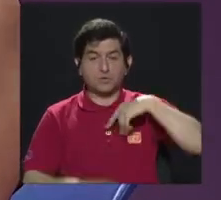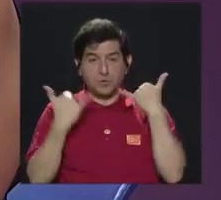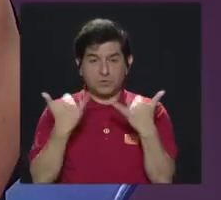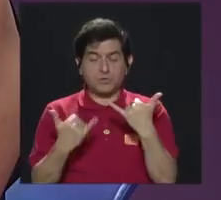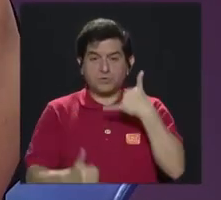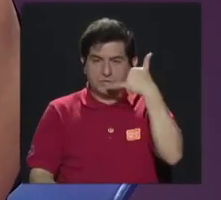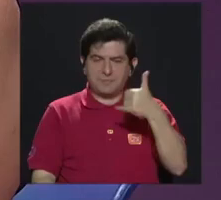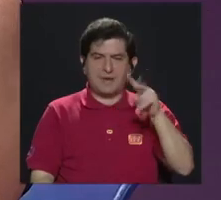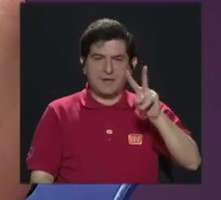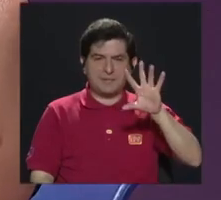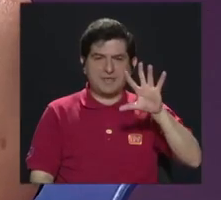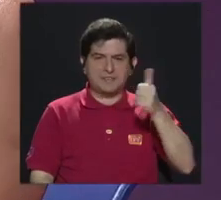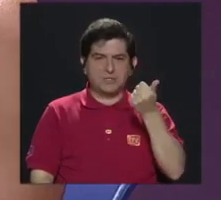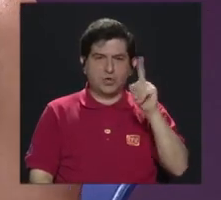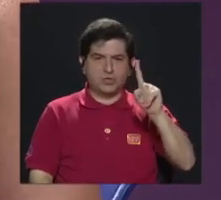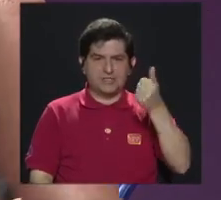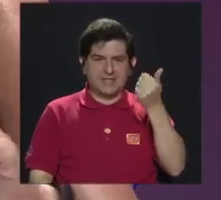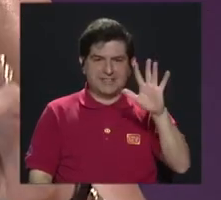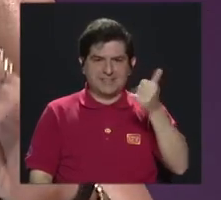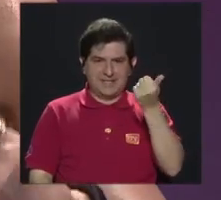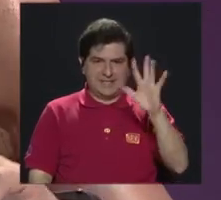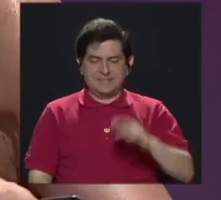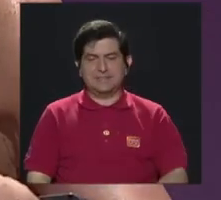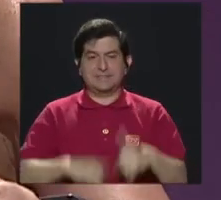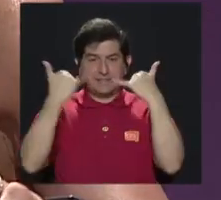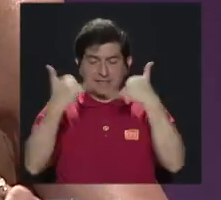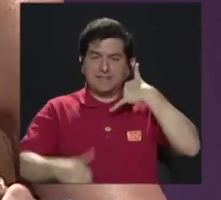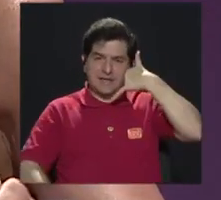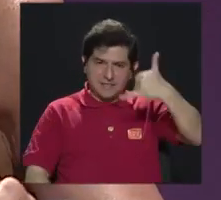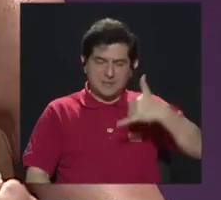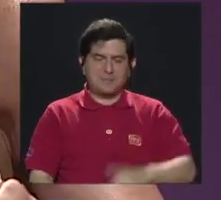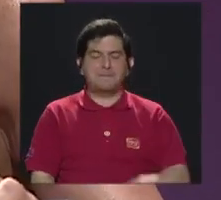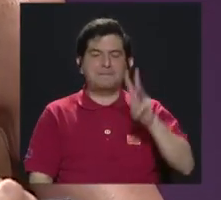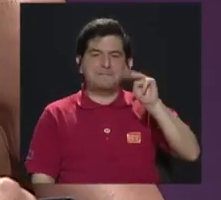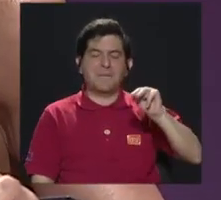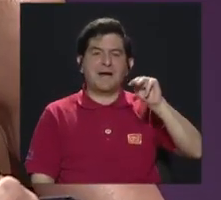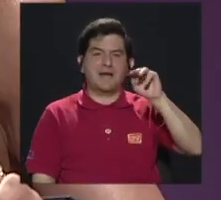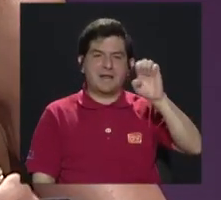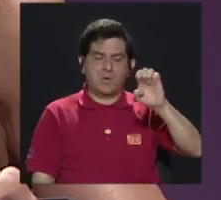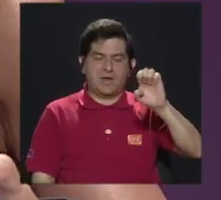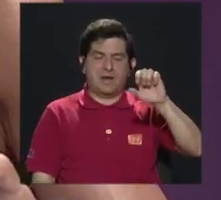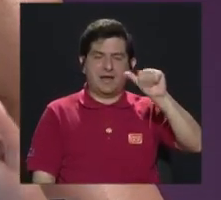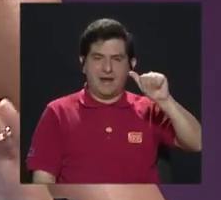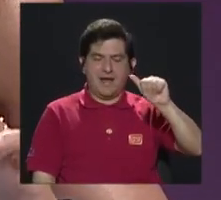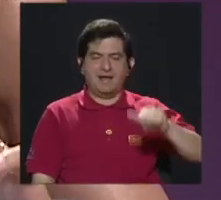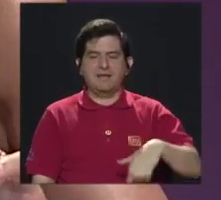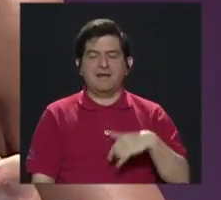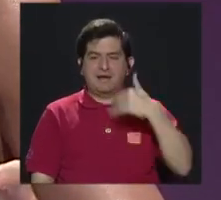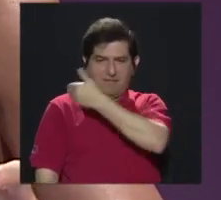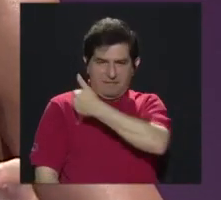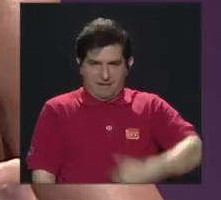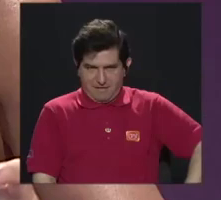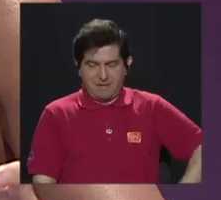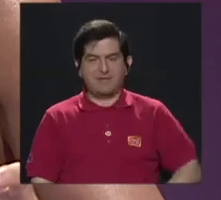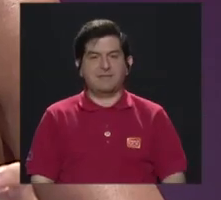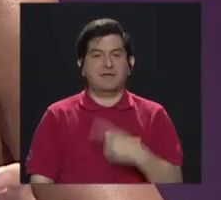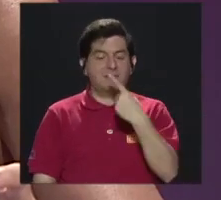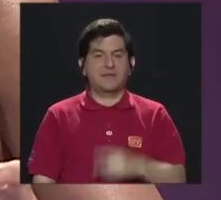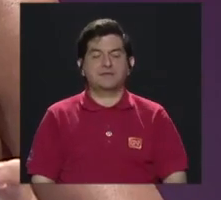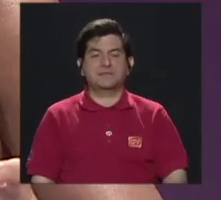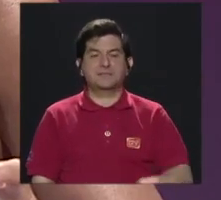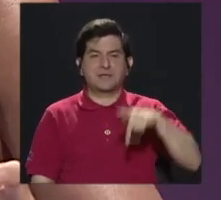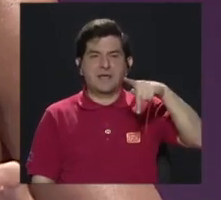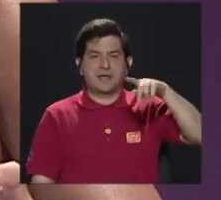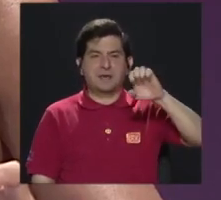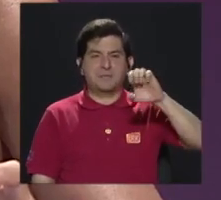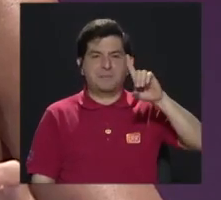puede llamarnos al 2511-1515 y ya nos está llamando doña María Eugenia Araya de Heredia. Dice ella que los pedófilos